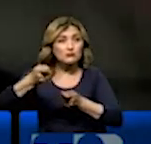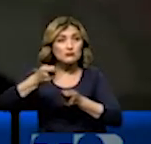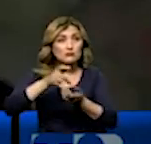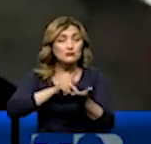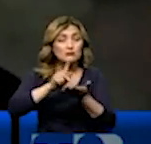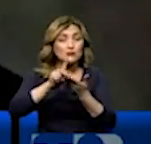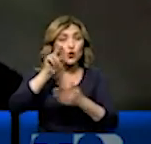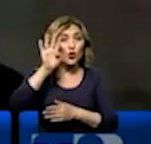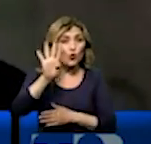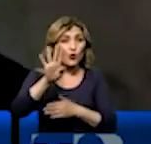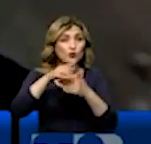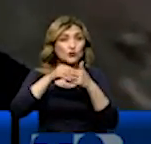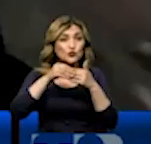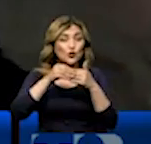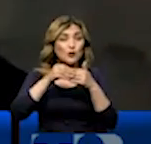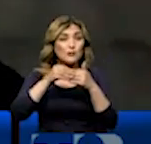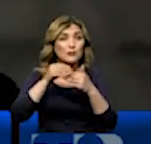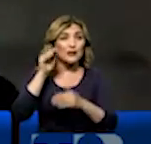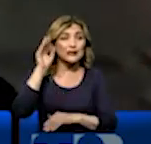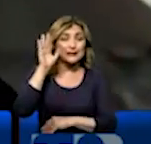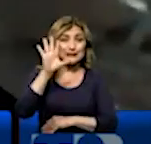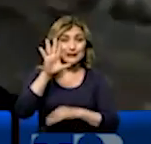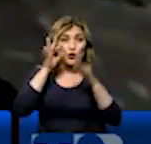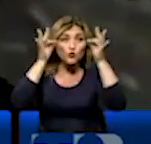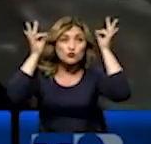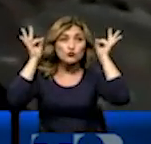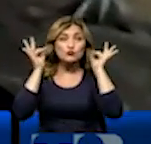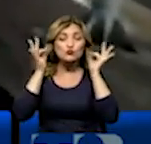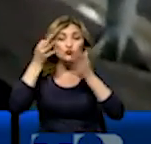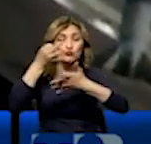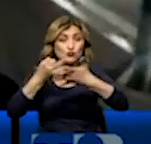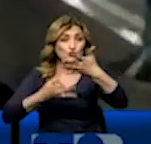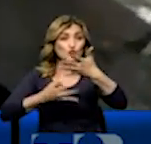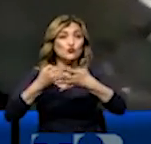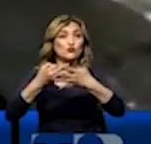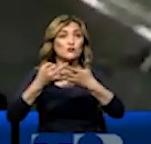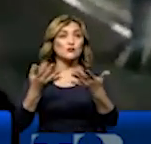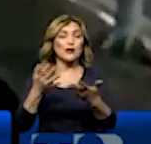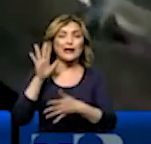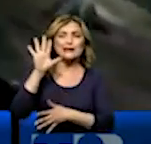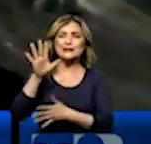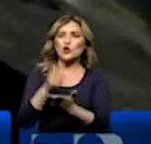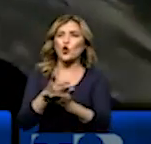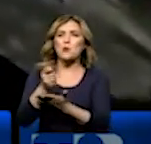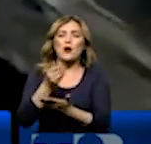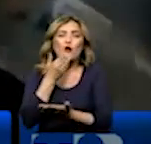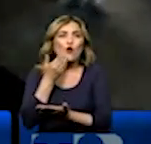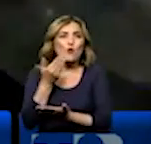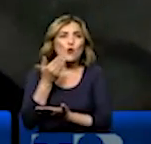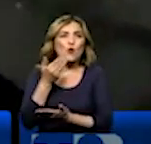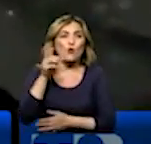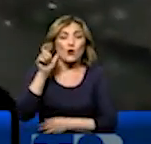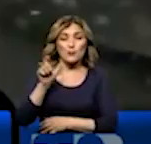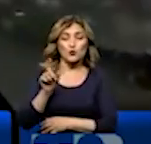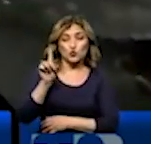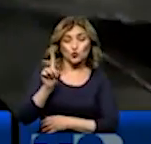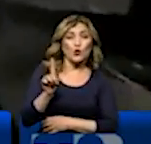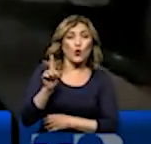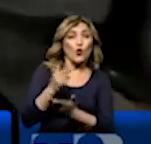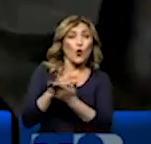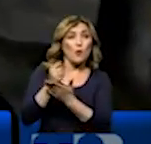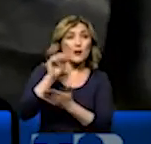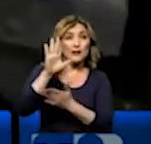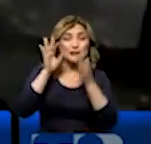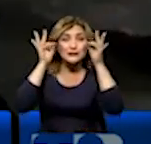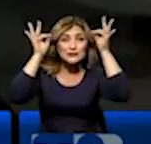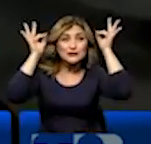una $4 y te dan 5 máscaras en total. Pero para conseguir esas 5 máscaras, solamente una persona 5 máscaras, para poder conseguir esas